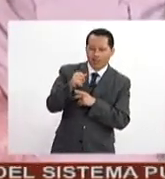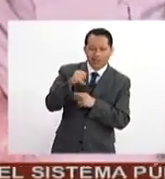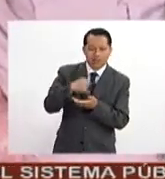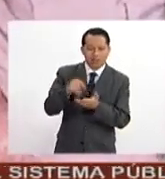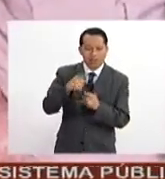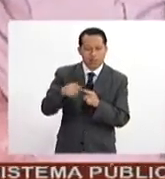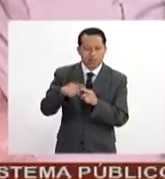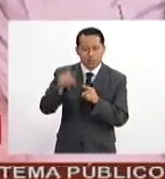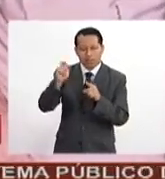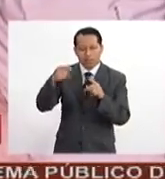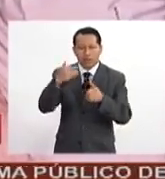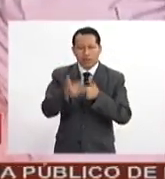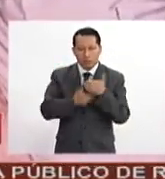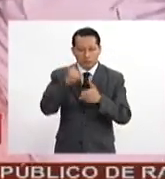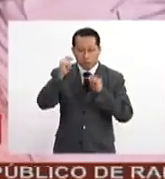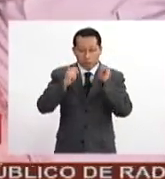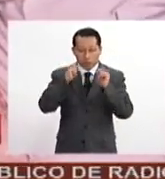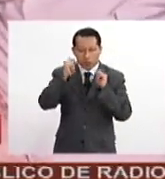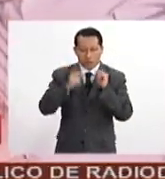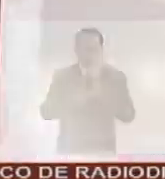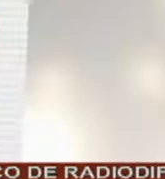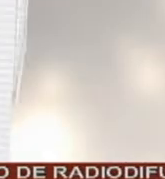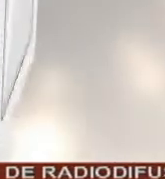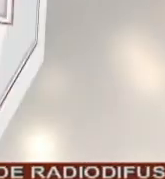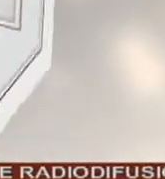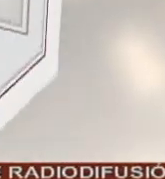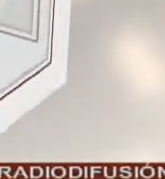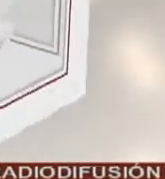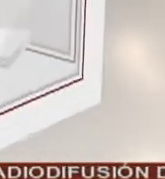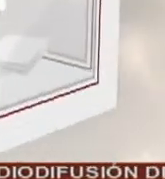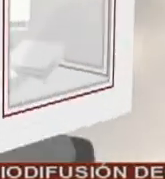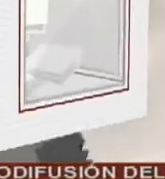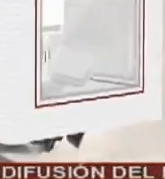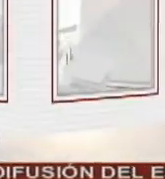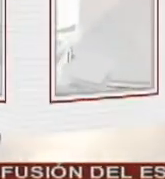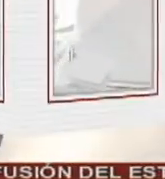en temas de servicios turísticos.